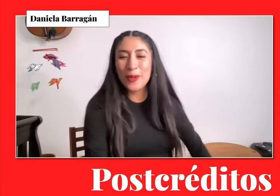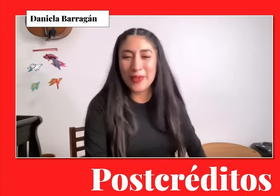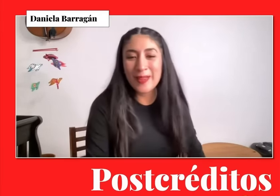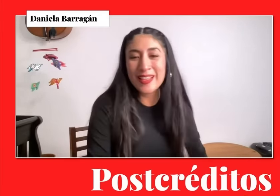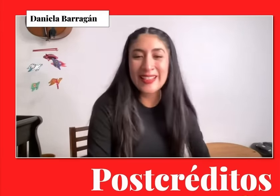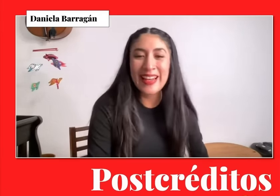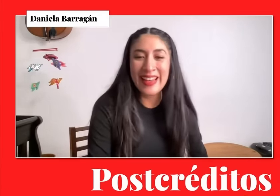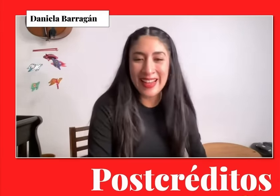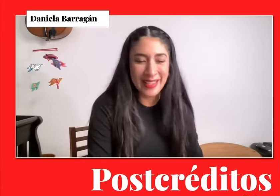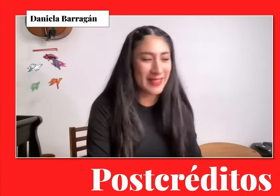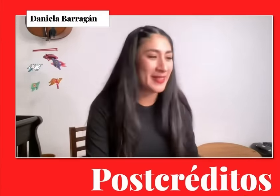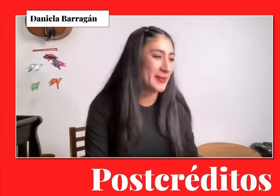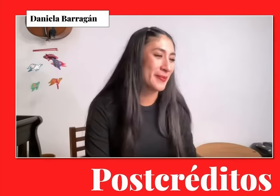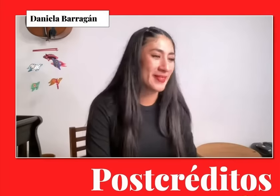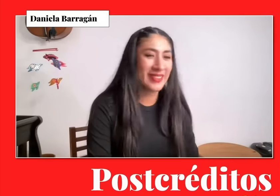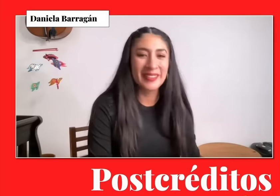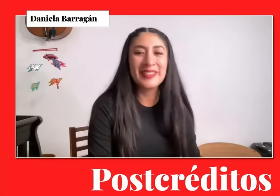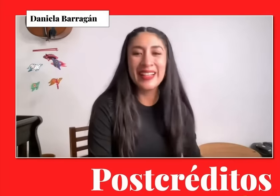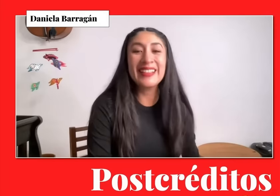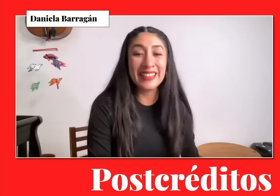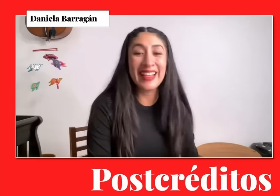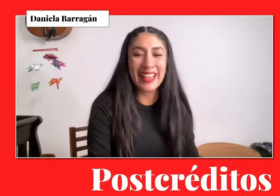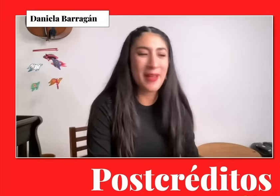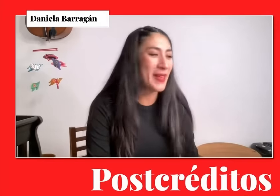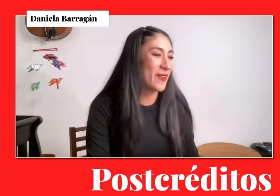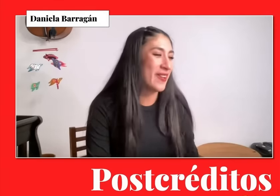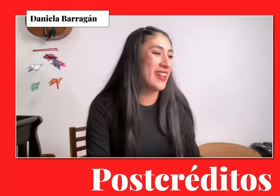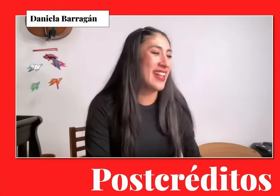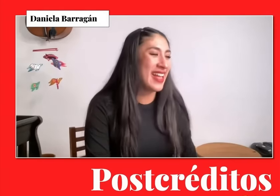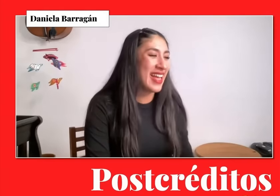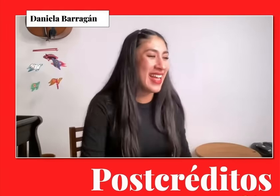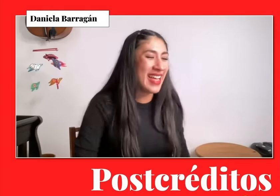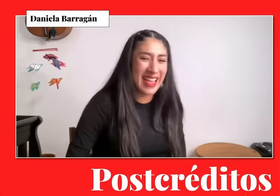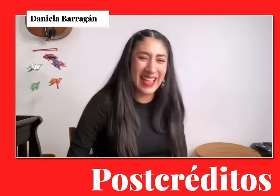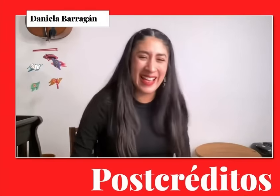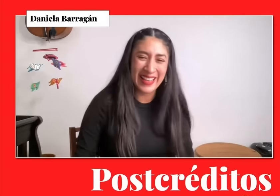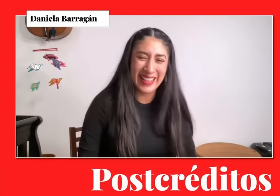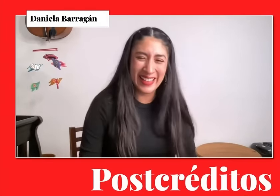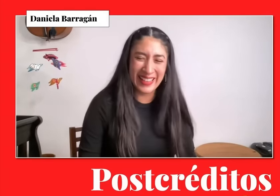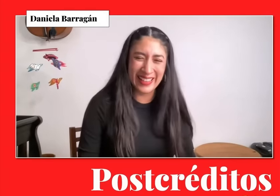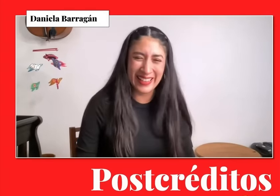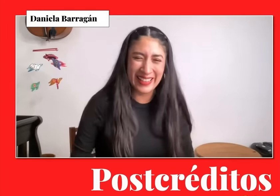Amor prohibido de Selena Ándale mejor